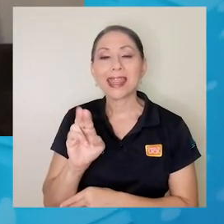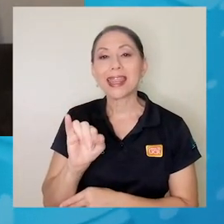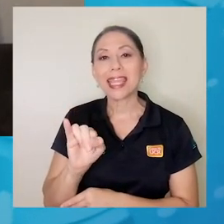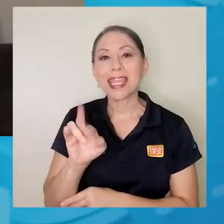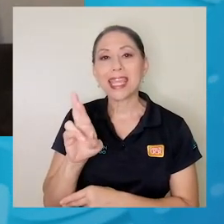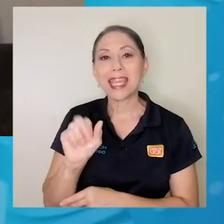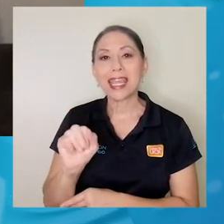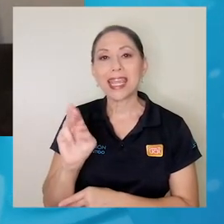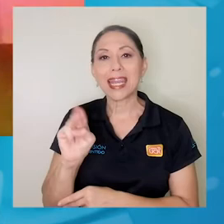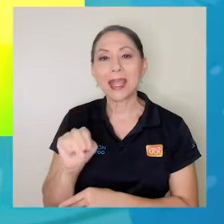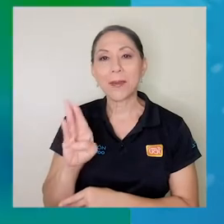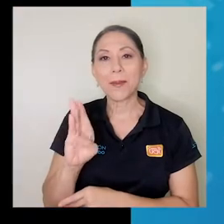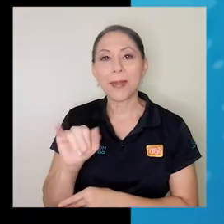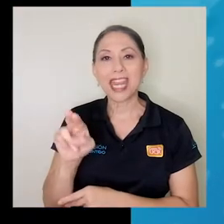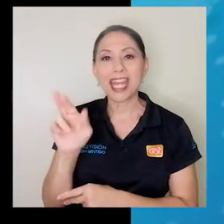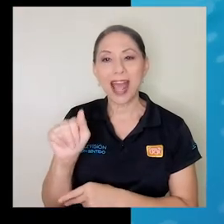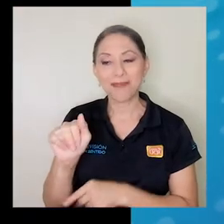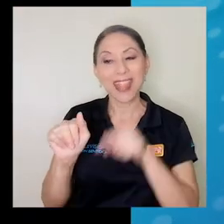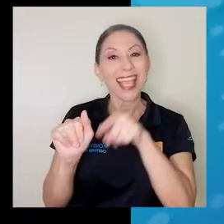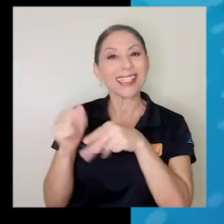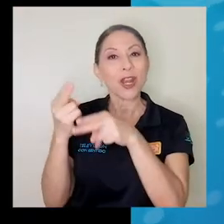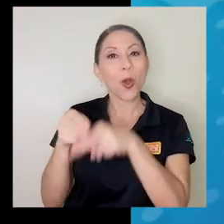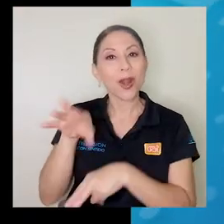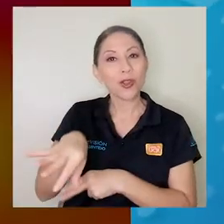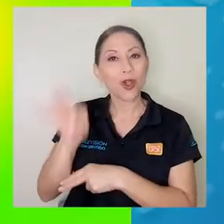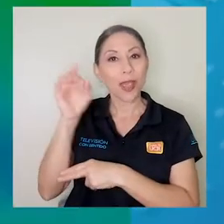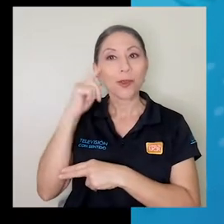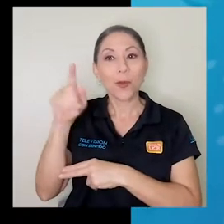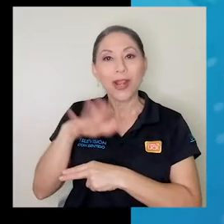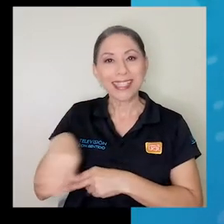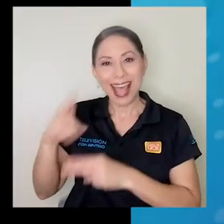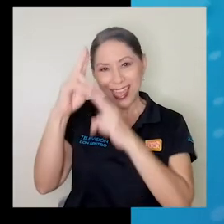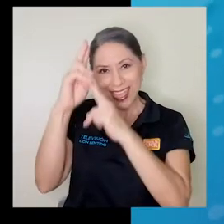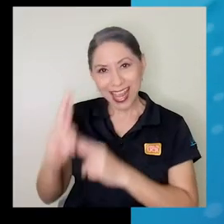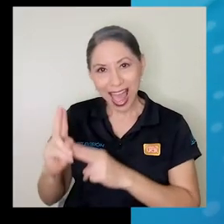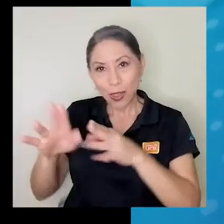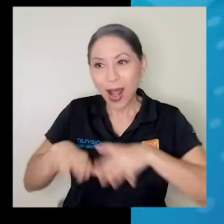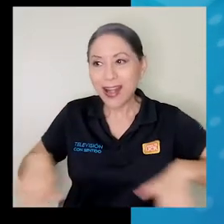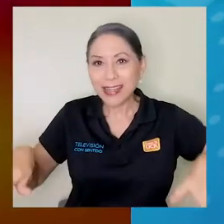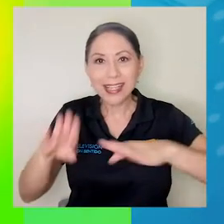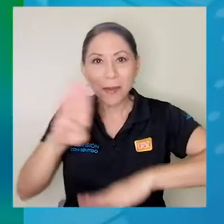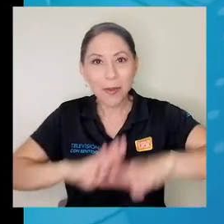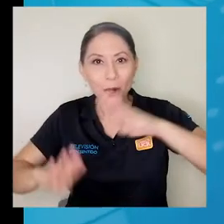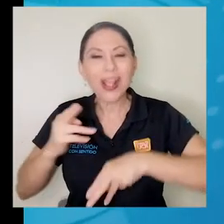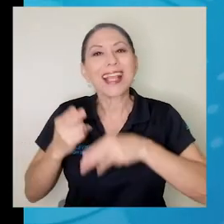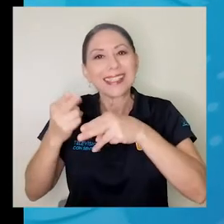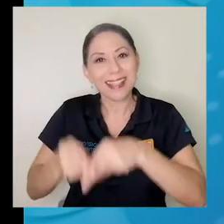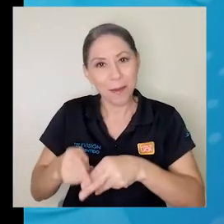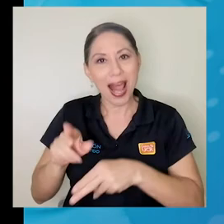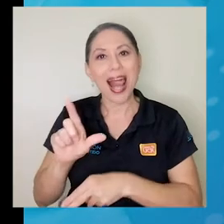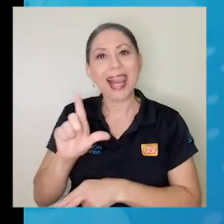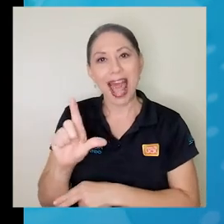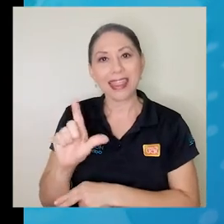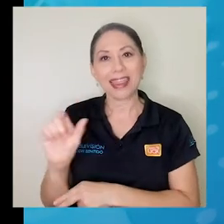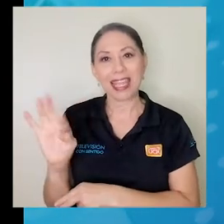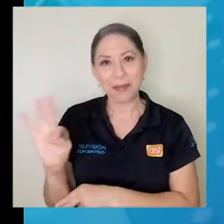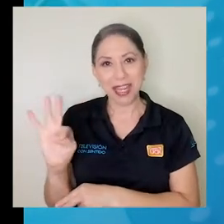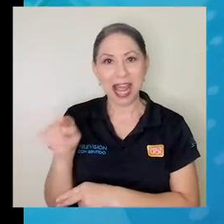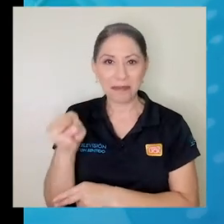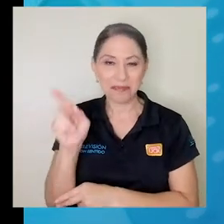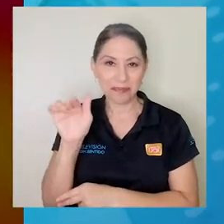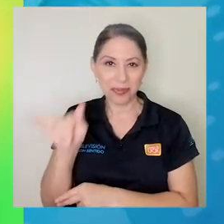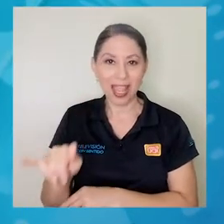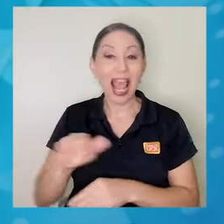escogemos es tirimbina y es dedicado obviamente a la reserva biológica donde la encontramos, la tirimbina. Y la otra se